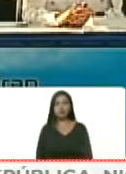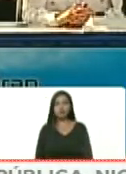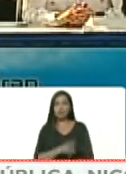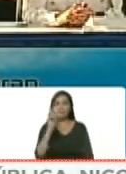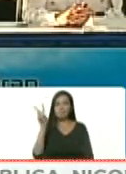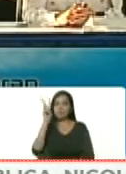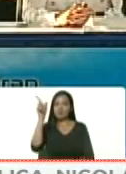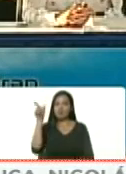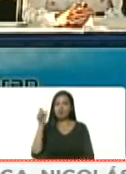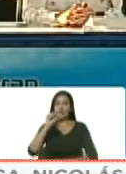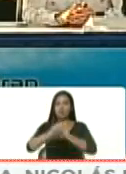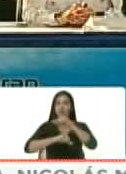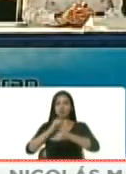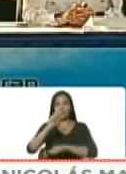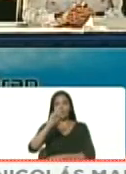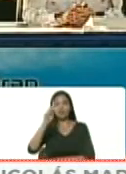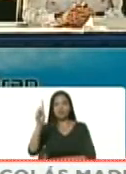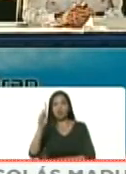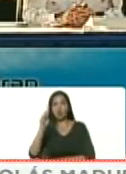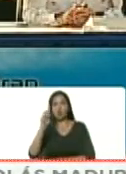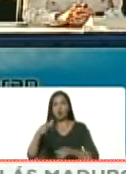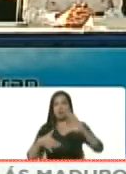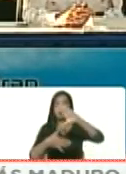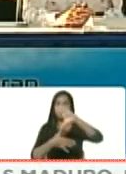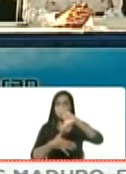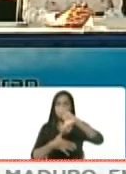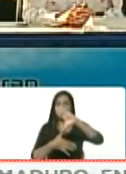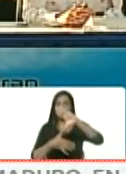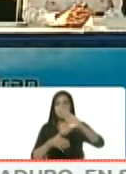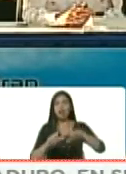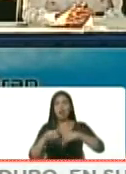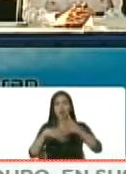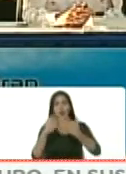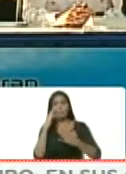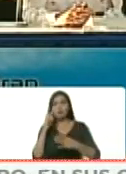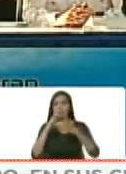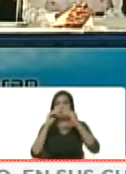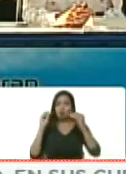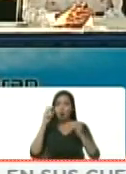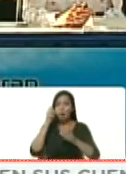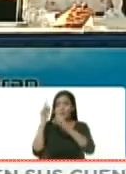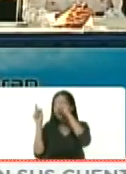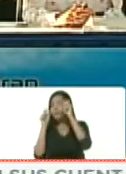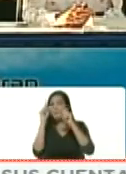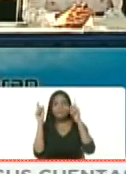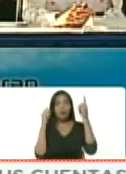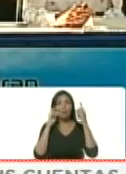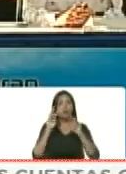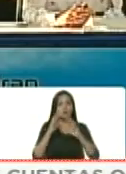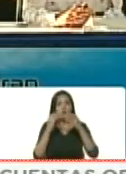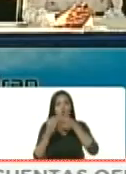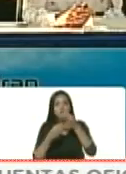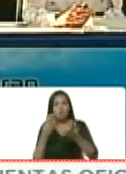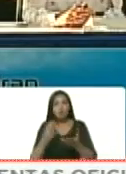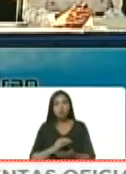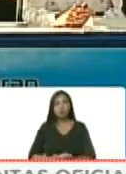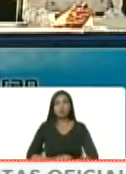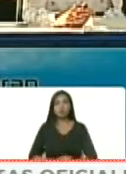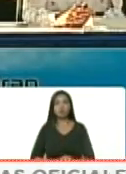Venezuela del siglo XXI, a la América Latina del siglo XXI. Miren todo lo que vamos descubriendo.